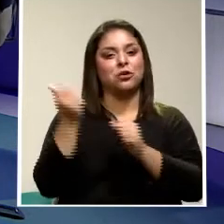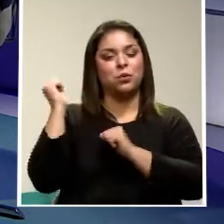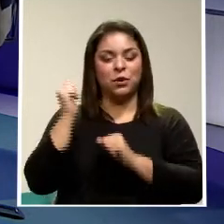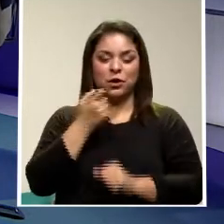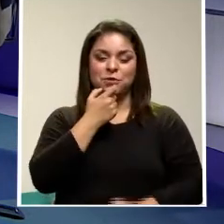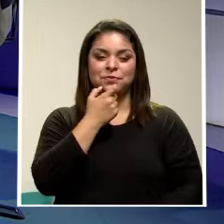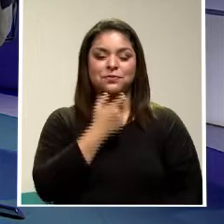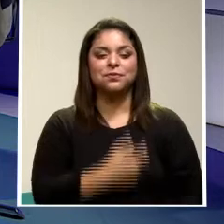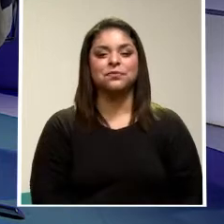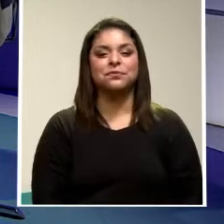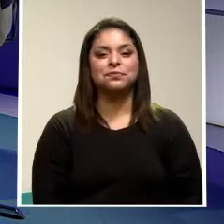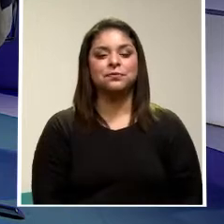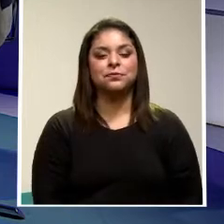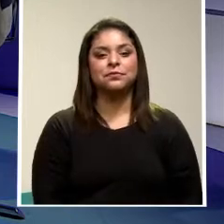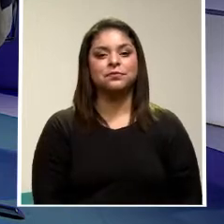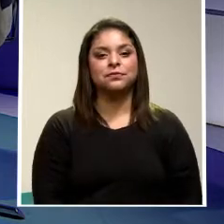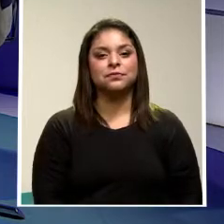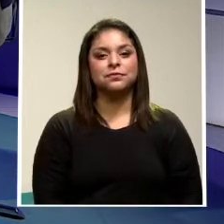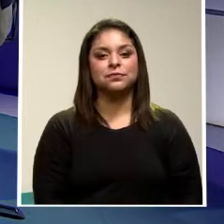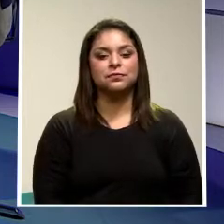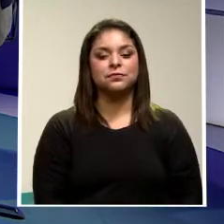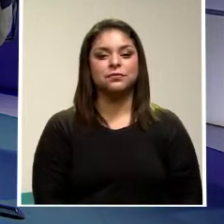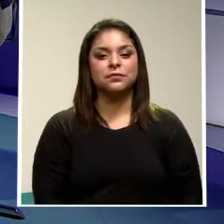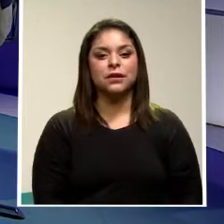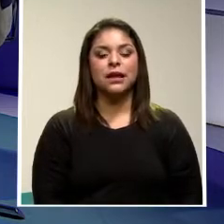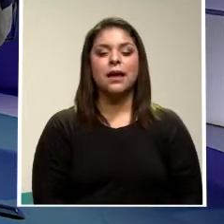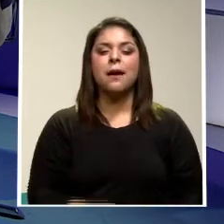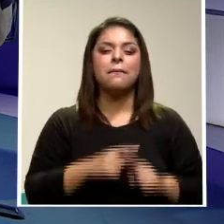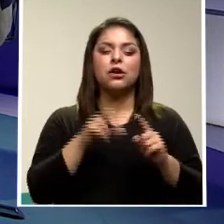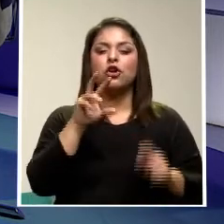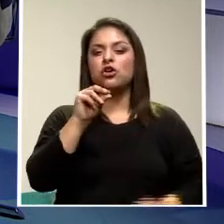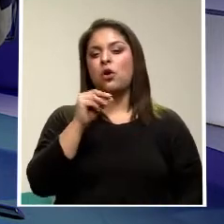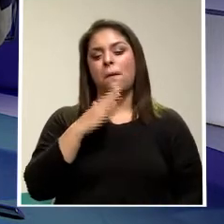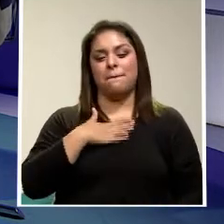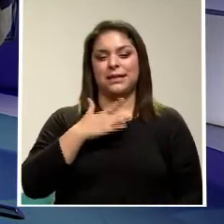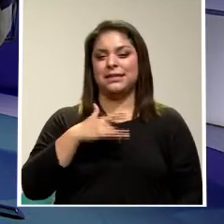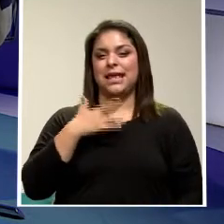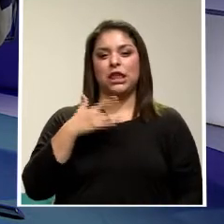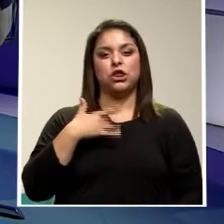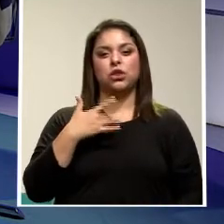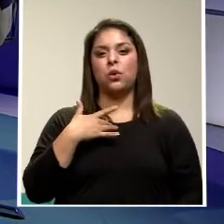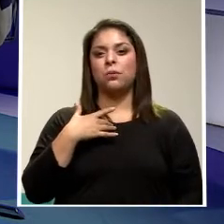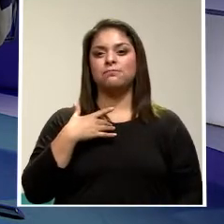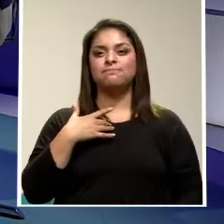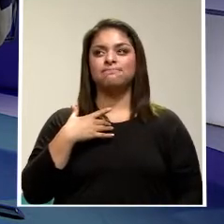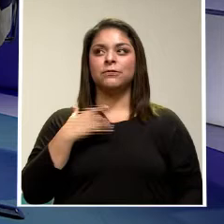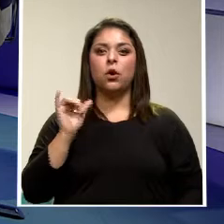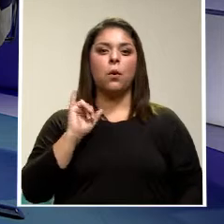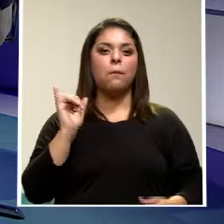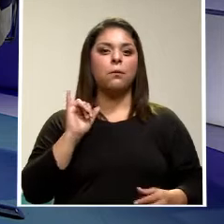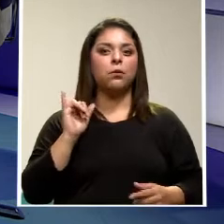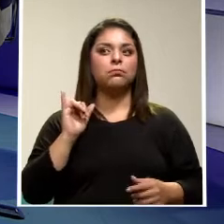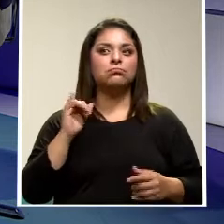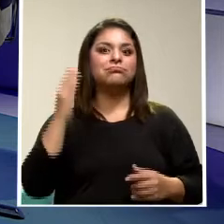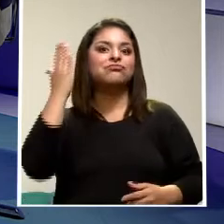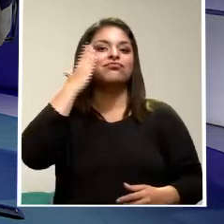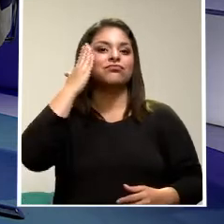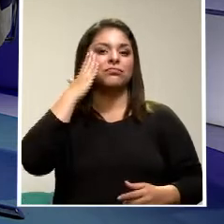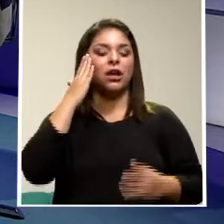¿verdad? Pero no me siento calificado como para hacer un balance de cómo es la